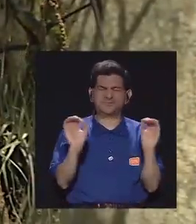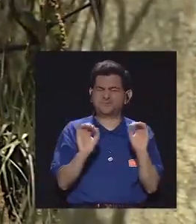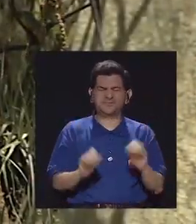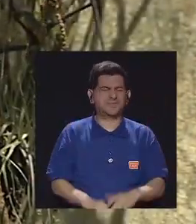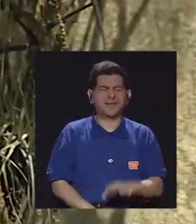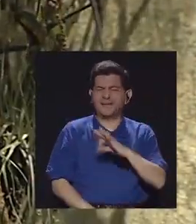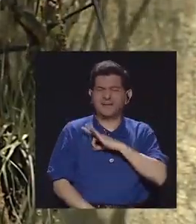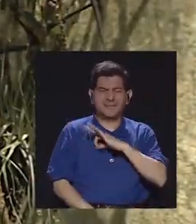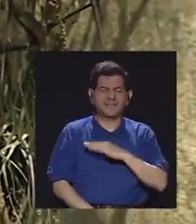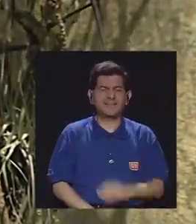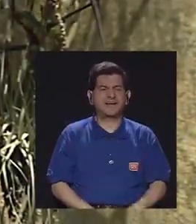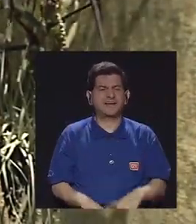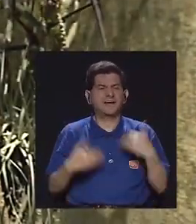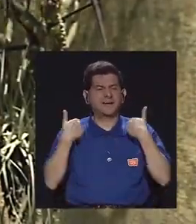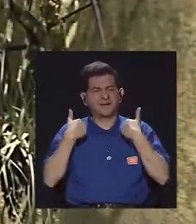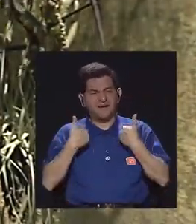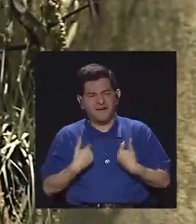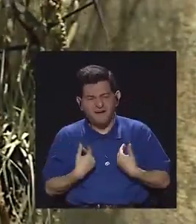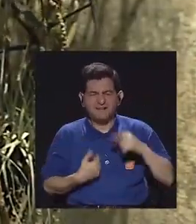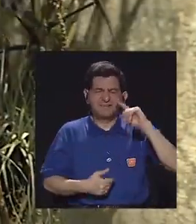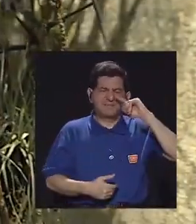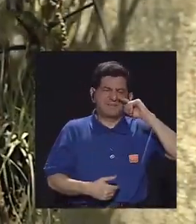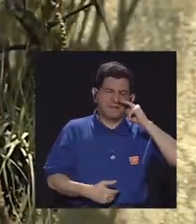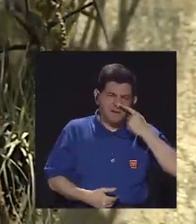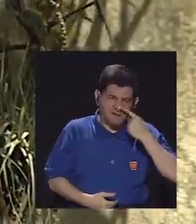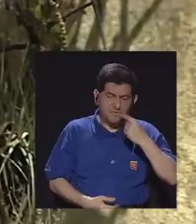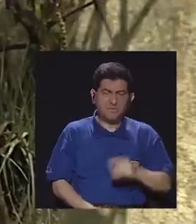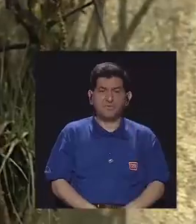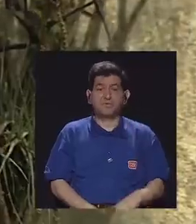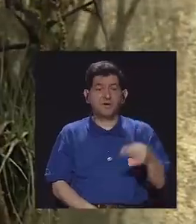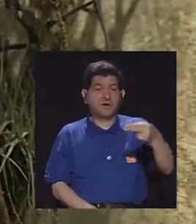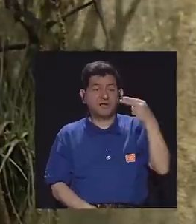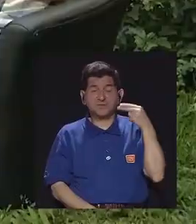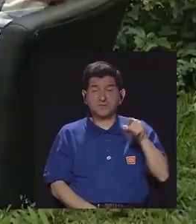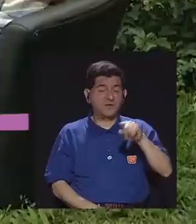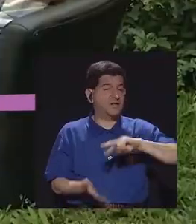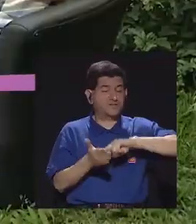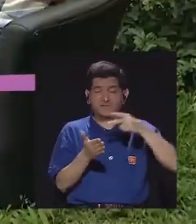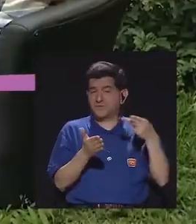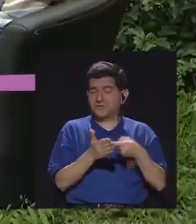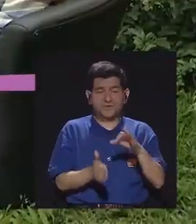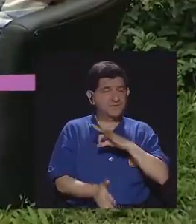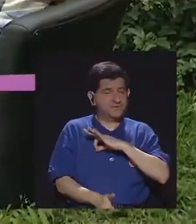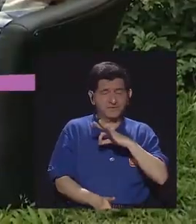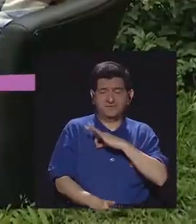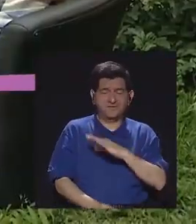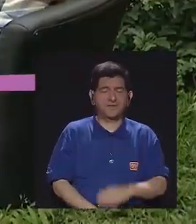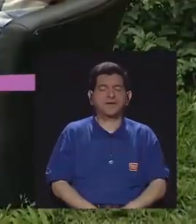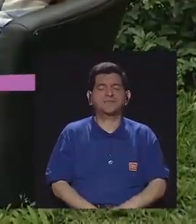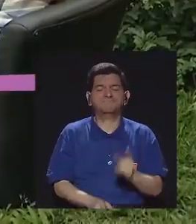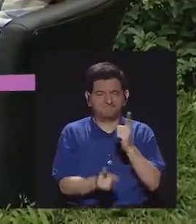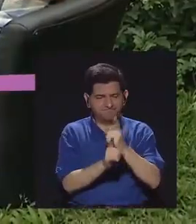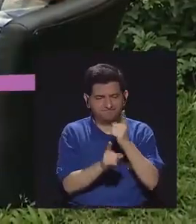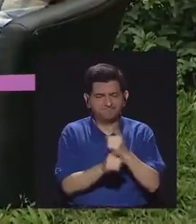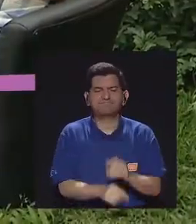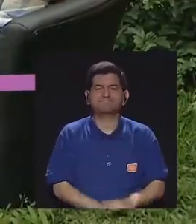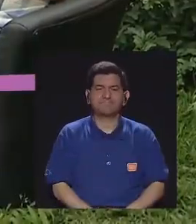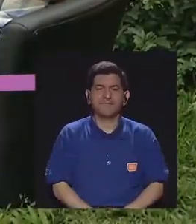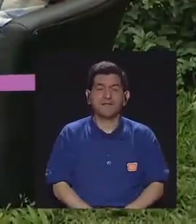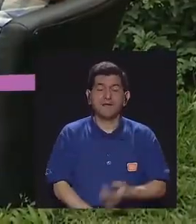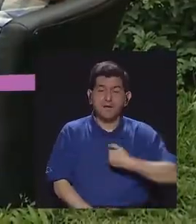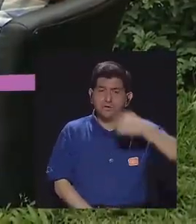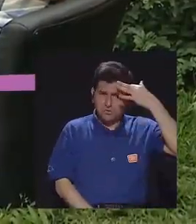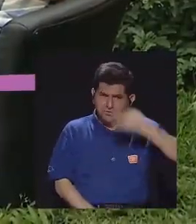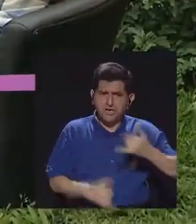nada, ¿verdad? Porque los va a cansar, los va a aburrir, ¿verdad? Y se van a sentir. Pero históricamente no han dejado nada. Y no han funcionado, ¿verdad? Entonces estamos